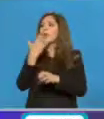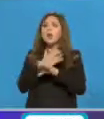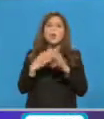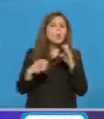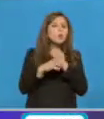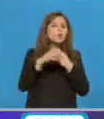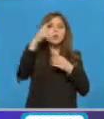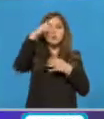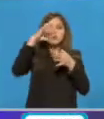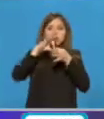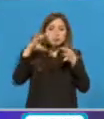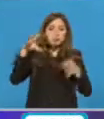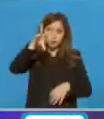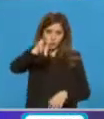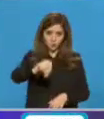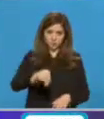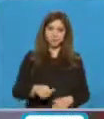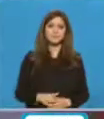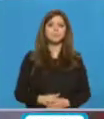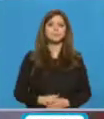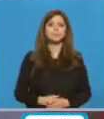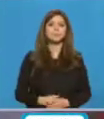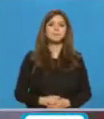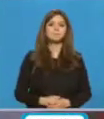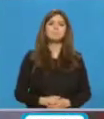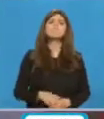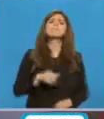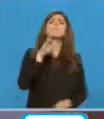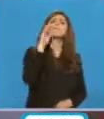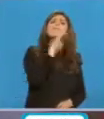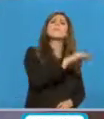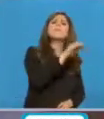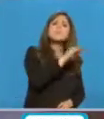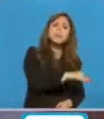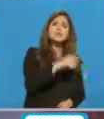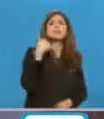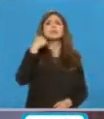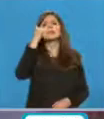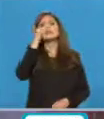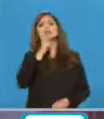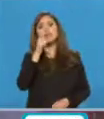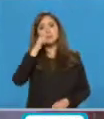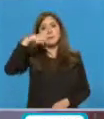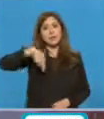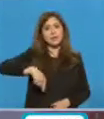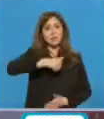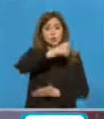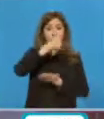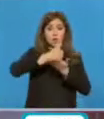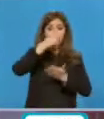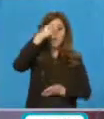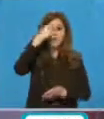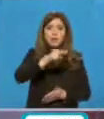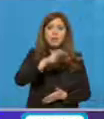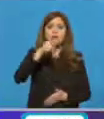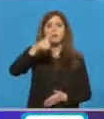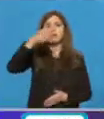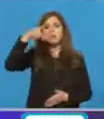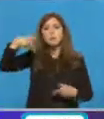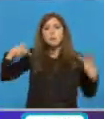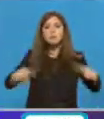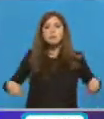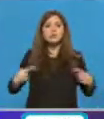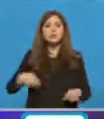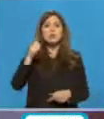ayudar mucho. Claro, oye Leslie, y justamente en este tema, ¿no? Siempre sabemos que en una ciudad como esta andamos rapidísimo y muchas veces nos